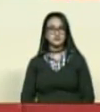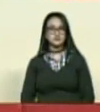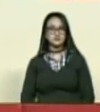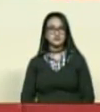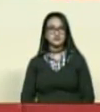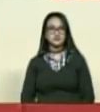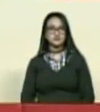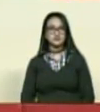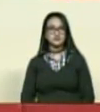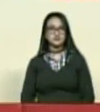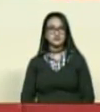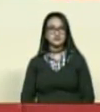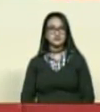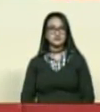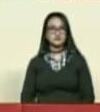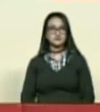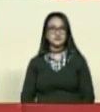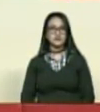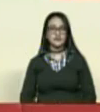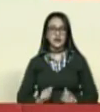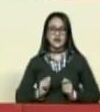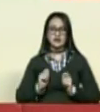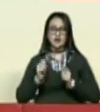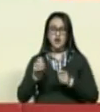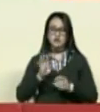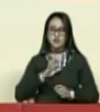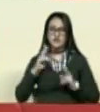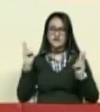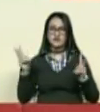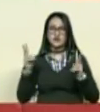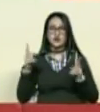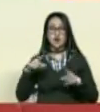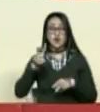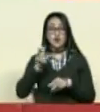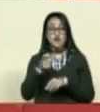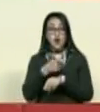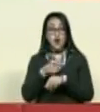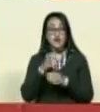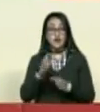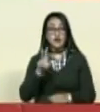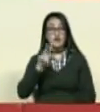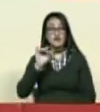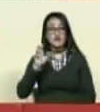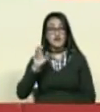Le entregó la batuta, la bandera victoriosa al nuevo gobernador Víctor Clar.